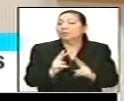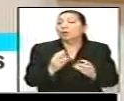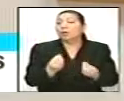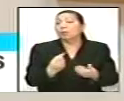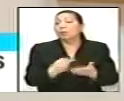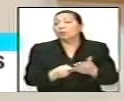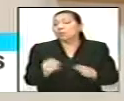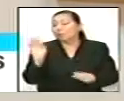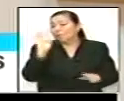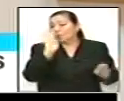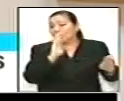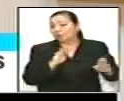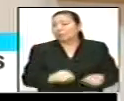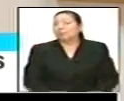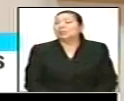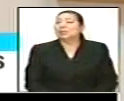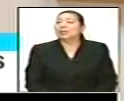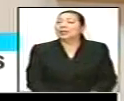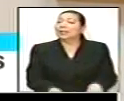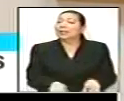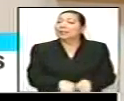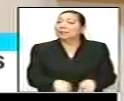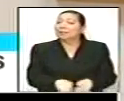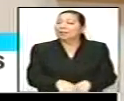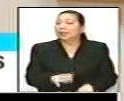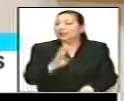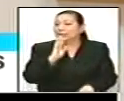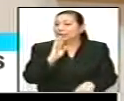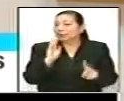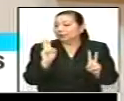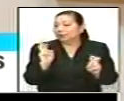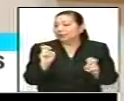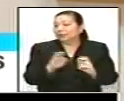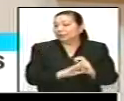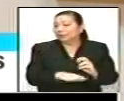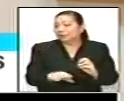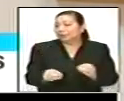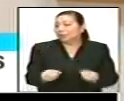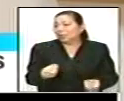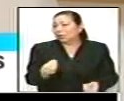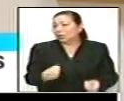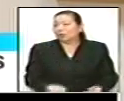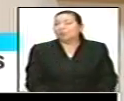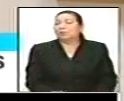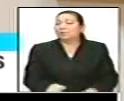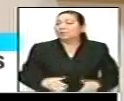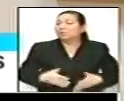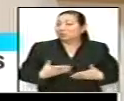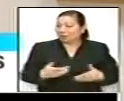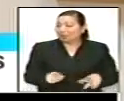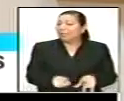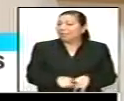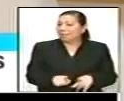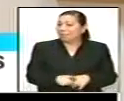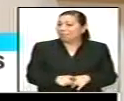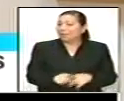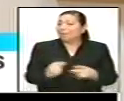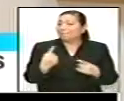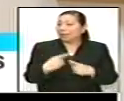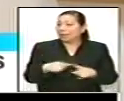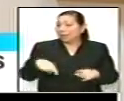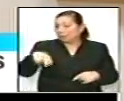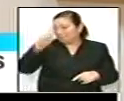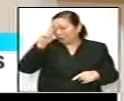como preocupaciones. También mencionó el tema del trabajo infantil como una posibilidad también en nuestro contexto